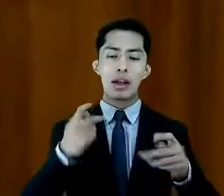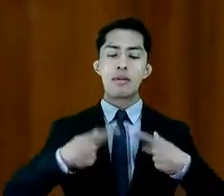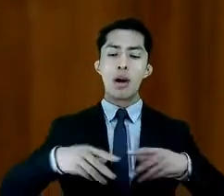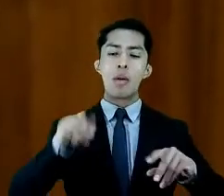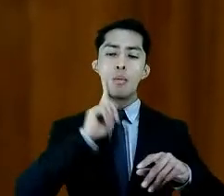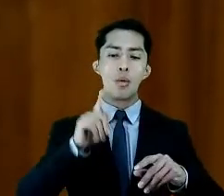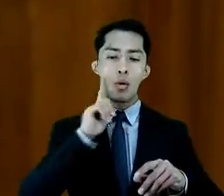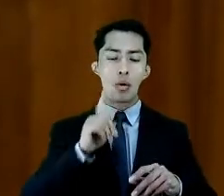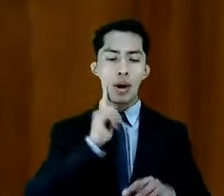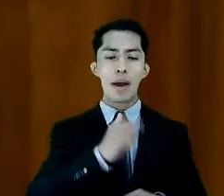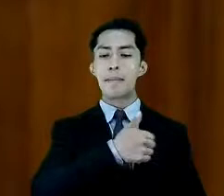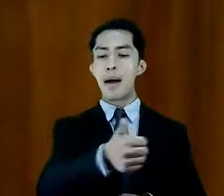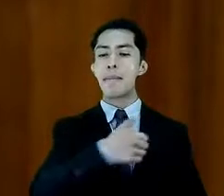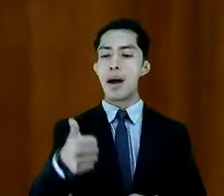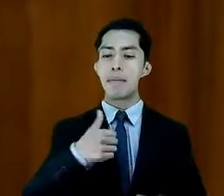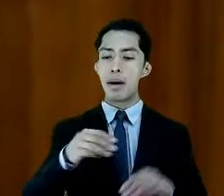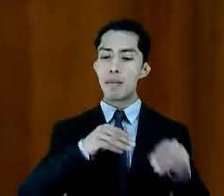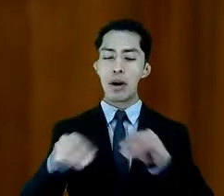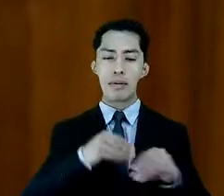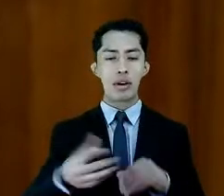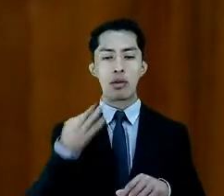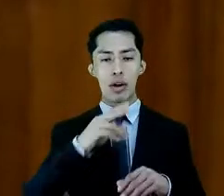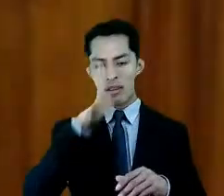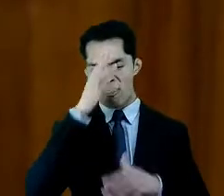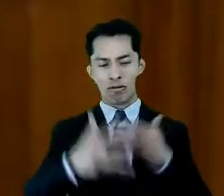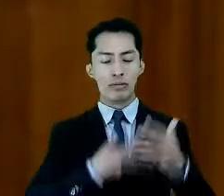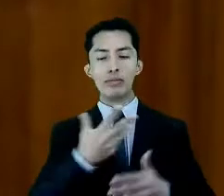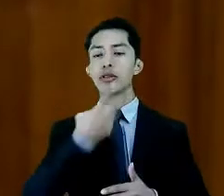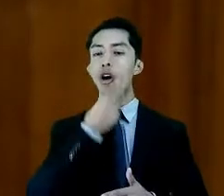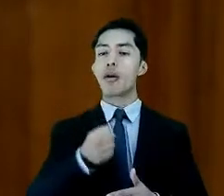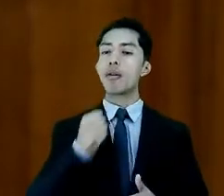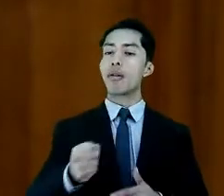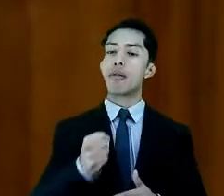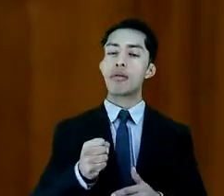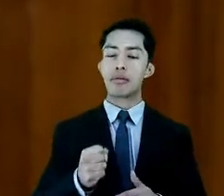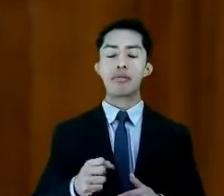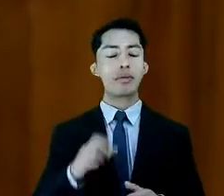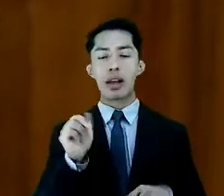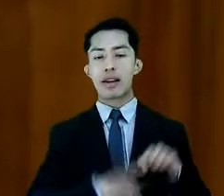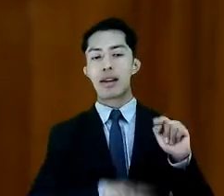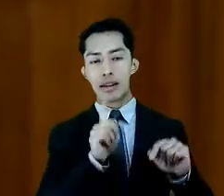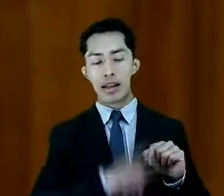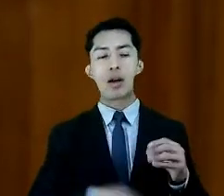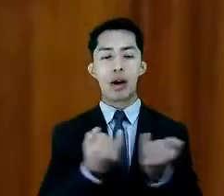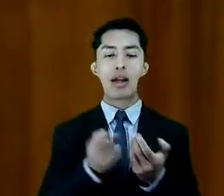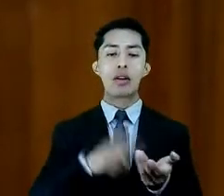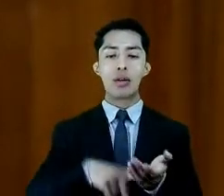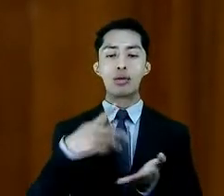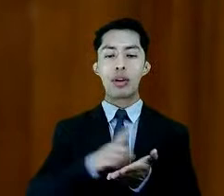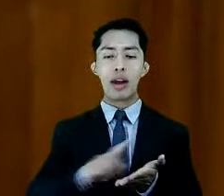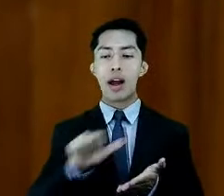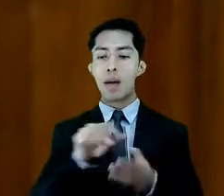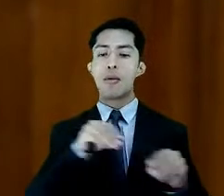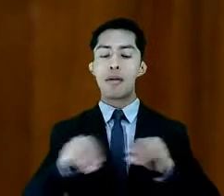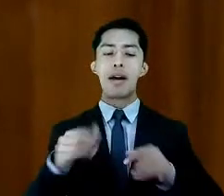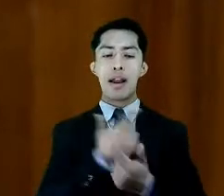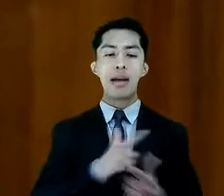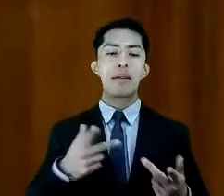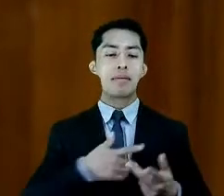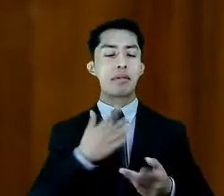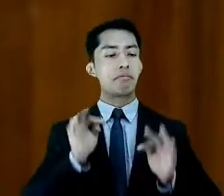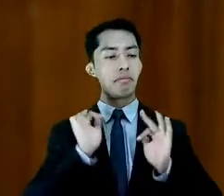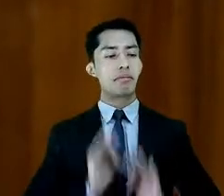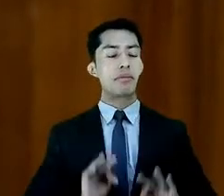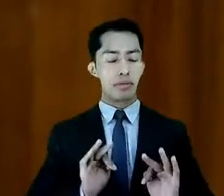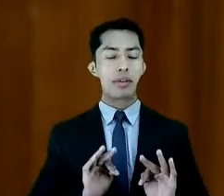las mujeres estén libres de violencias machistas y fortalecer así el derecho a la movilidad libre y segura, que